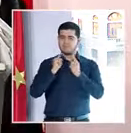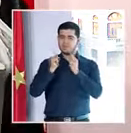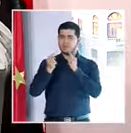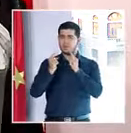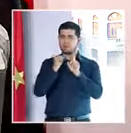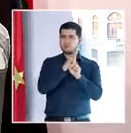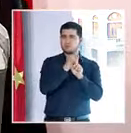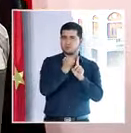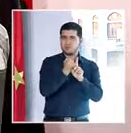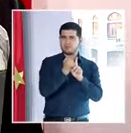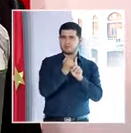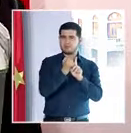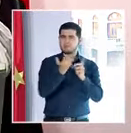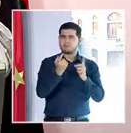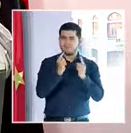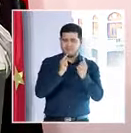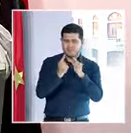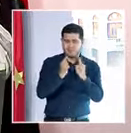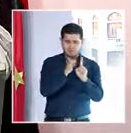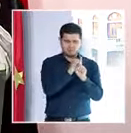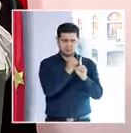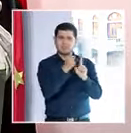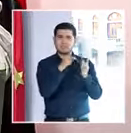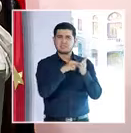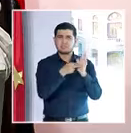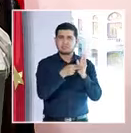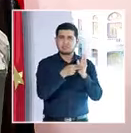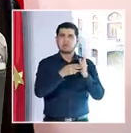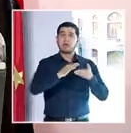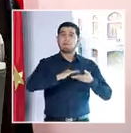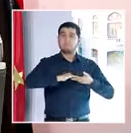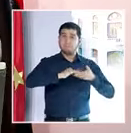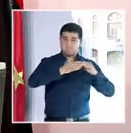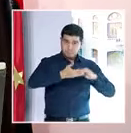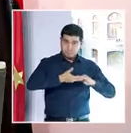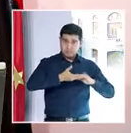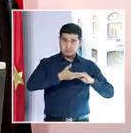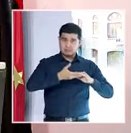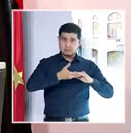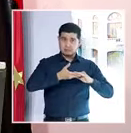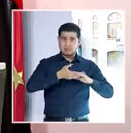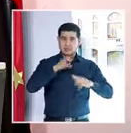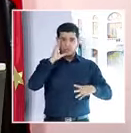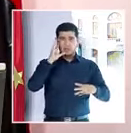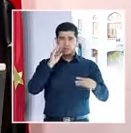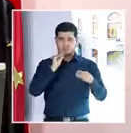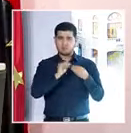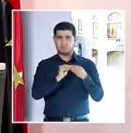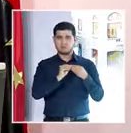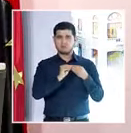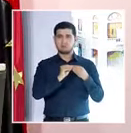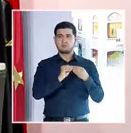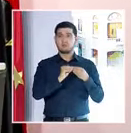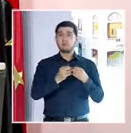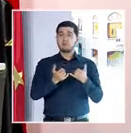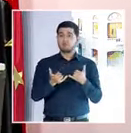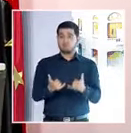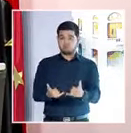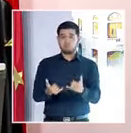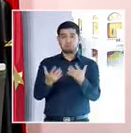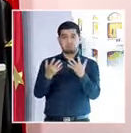que significa en ese compromiso con la paz y la reconciliación. Y quiero agradecer